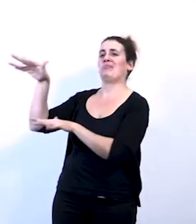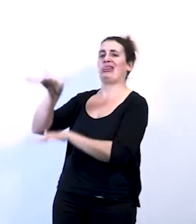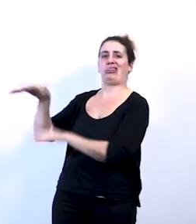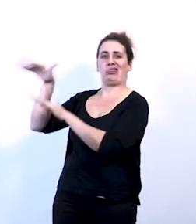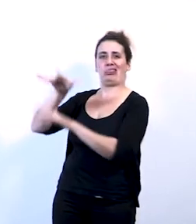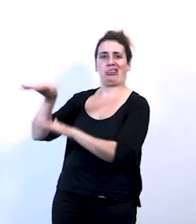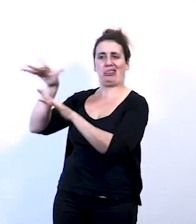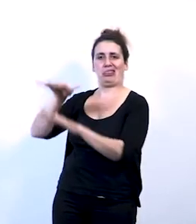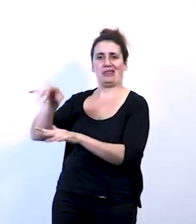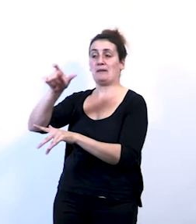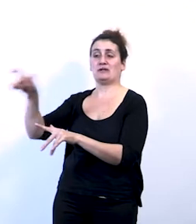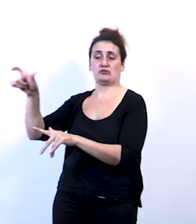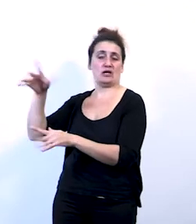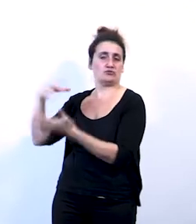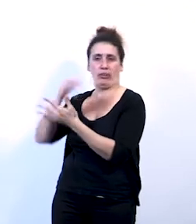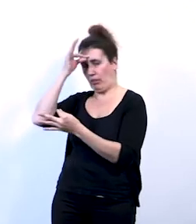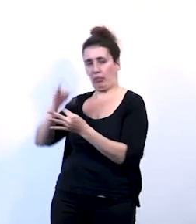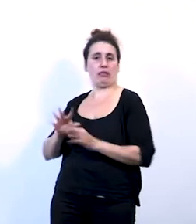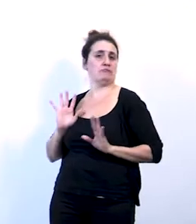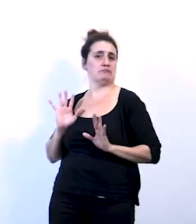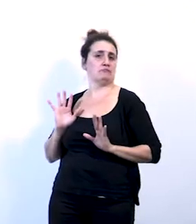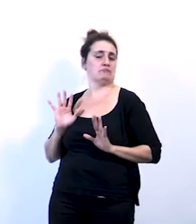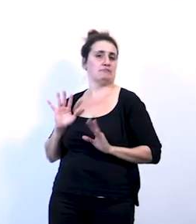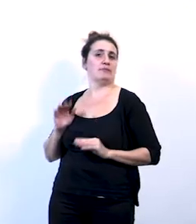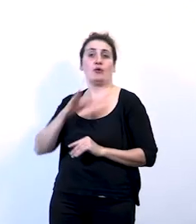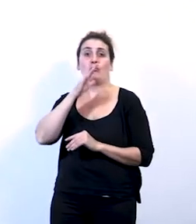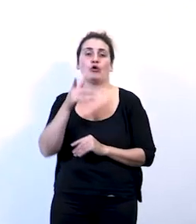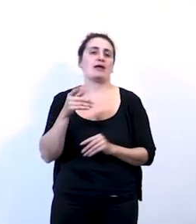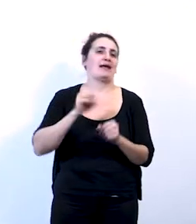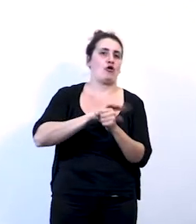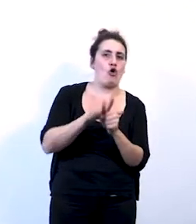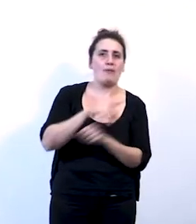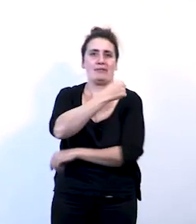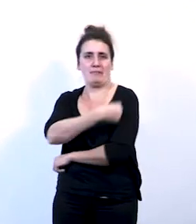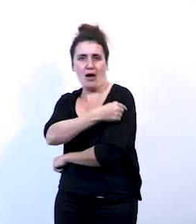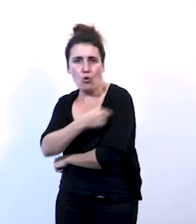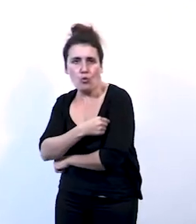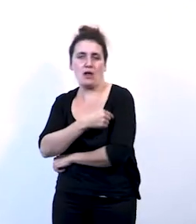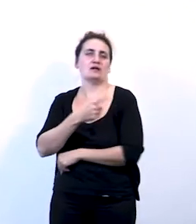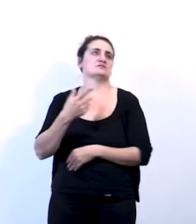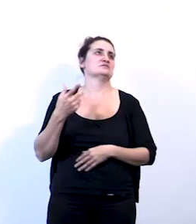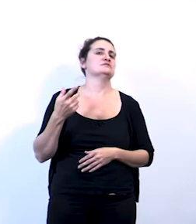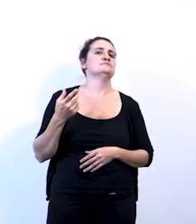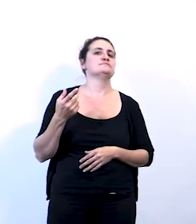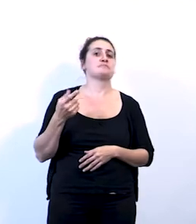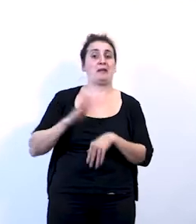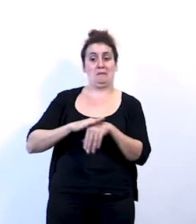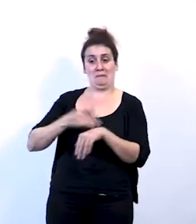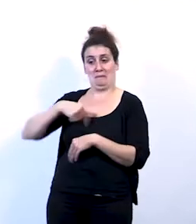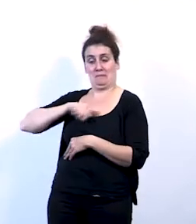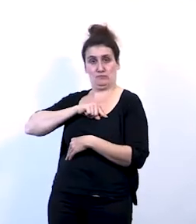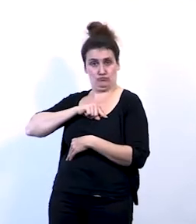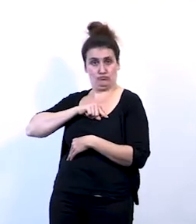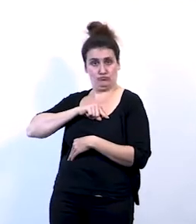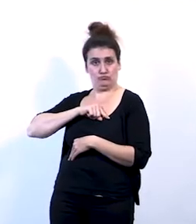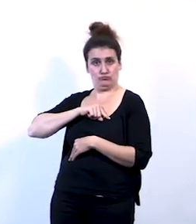compran. Porque entonces, con COVID, con las vacunas y las vacunas, para nosotros, o sea,